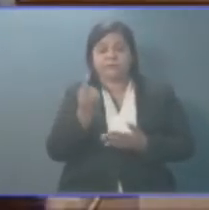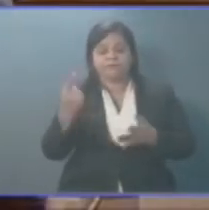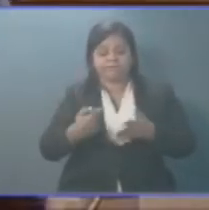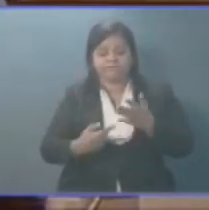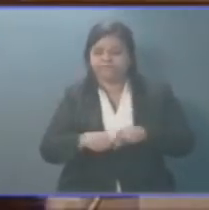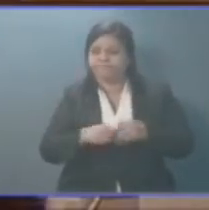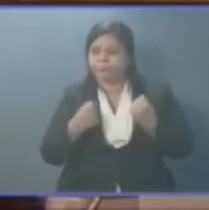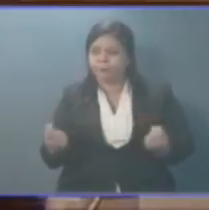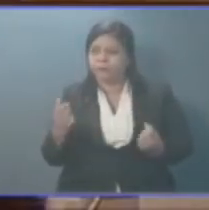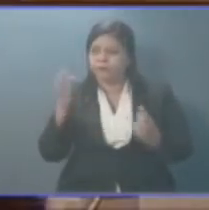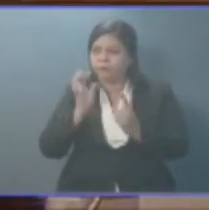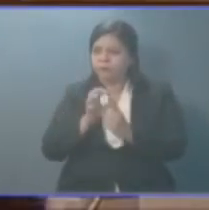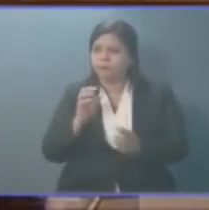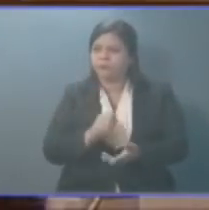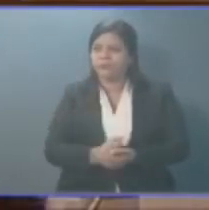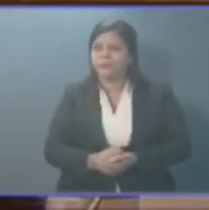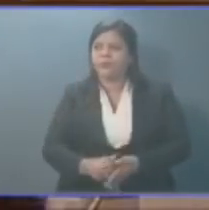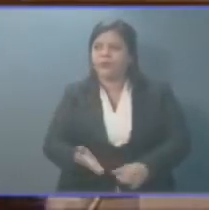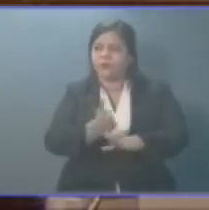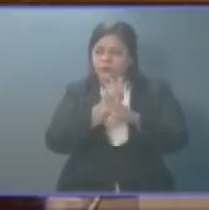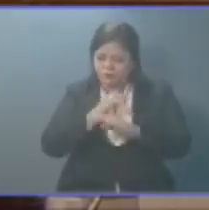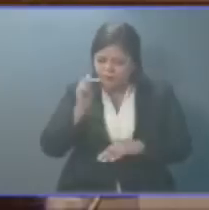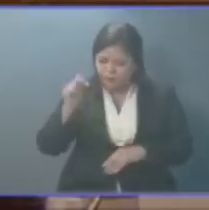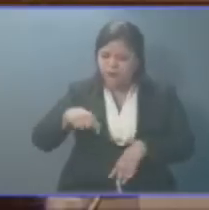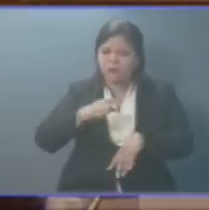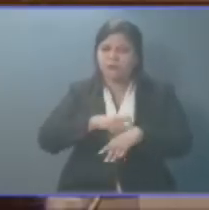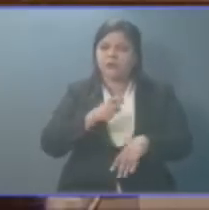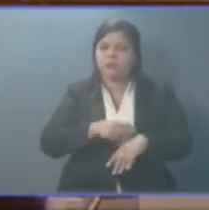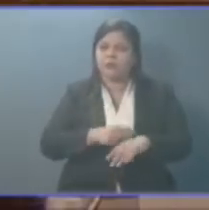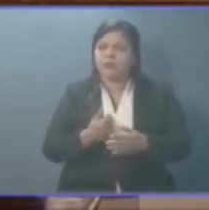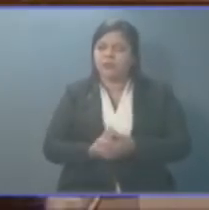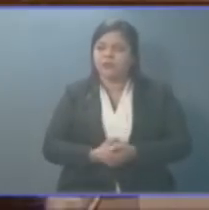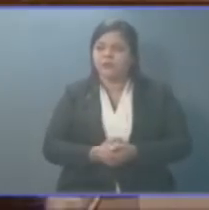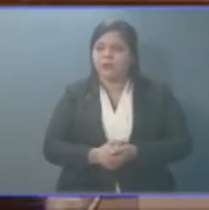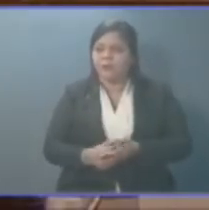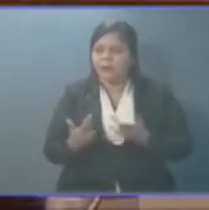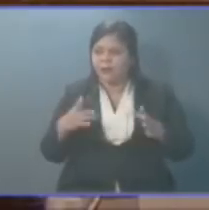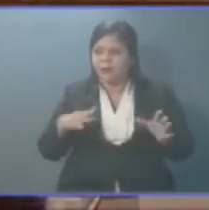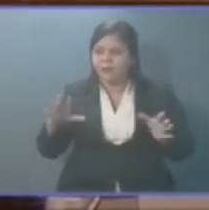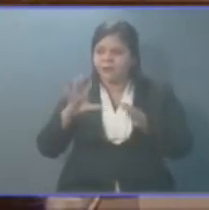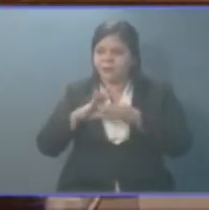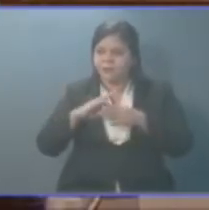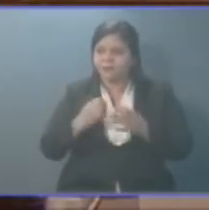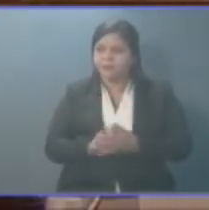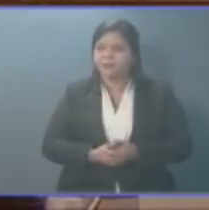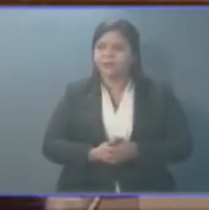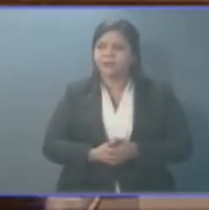son delincuentes a los que se están defendiendo en este momento, vulnerando los derechos más genuinos de los trabajadores.